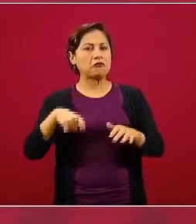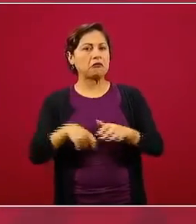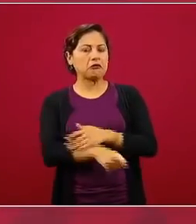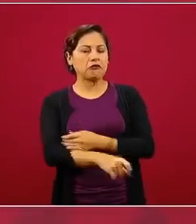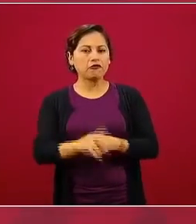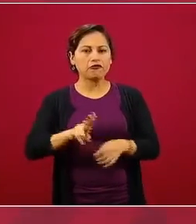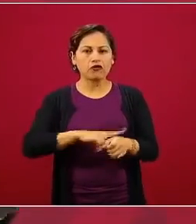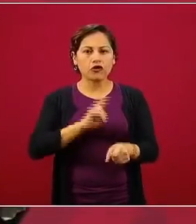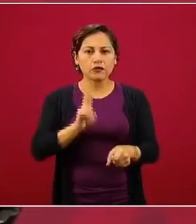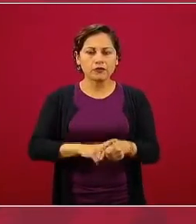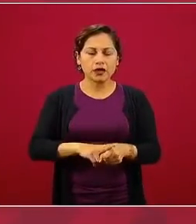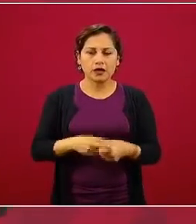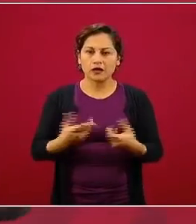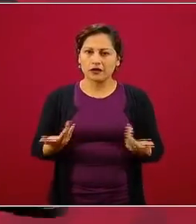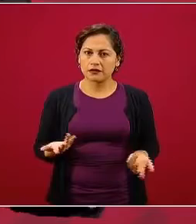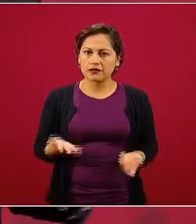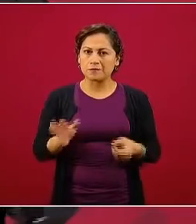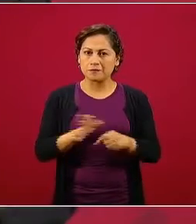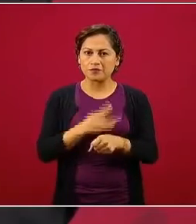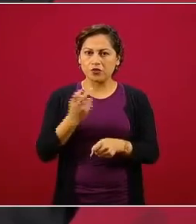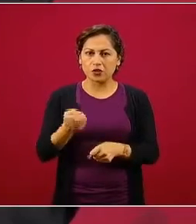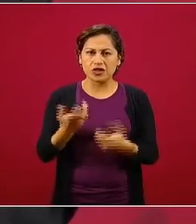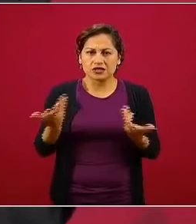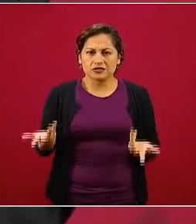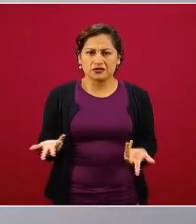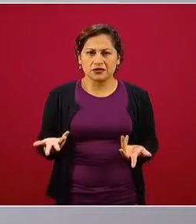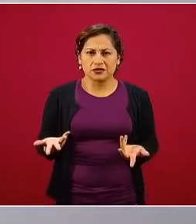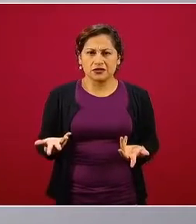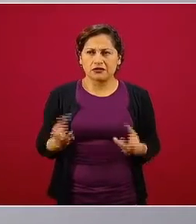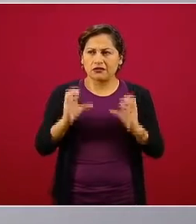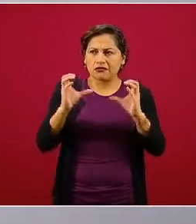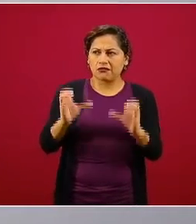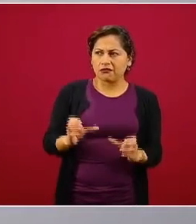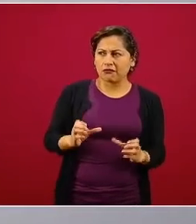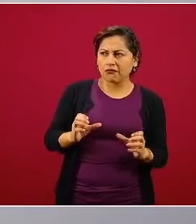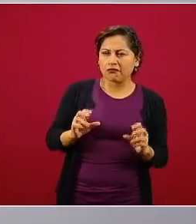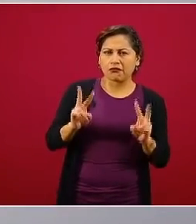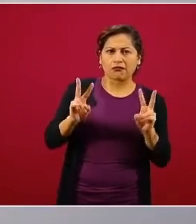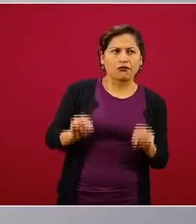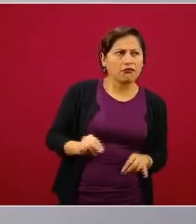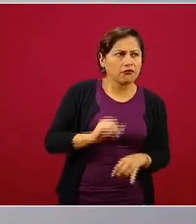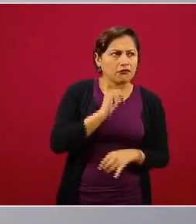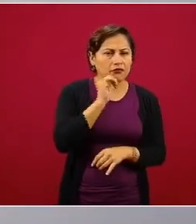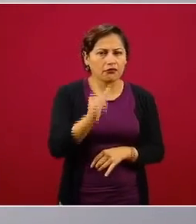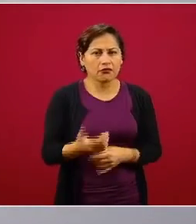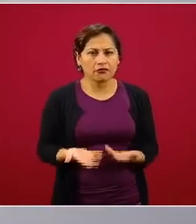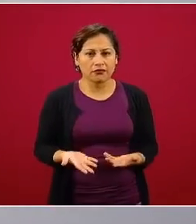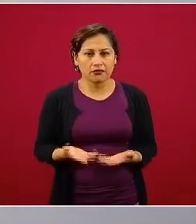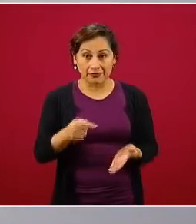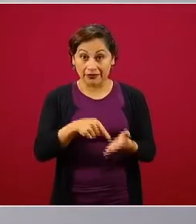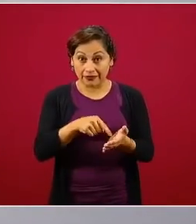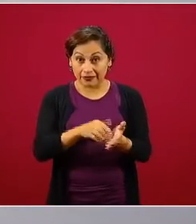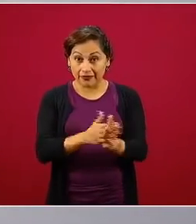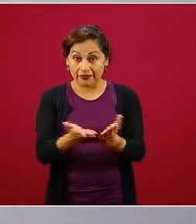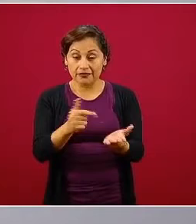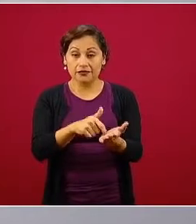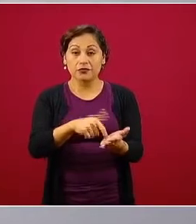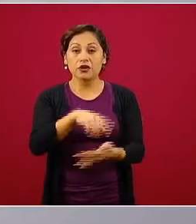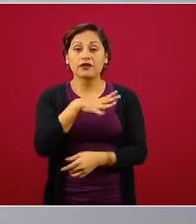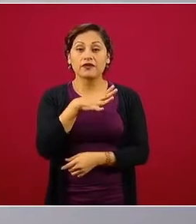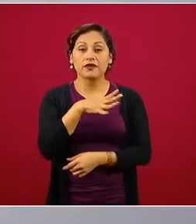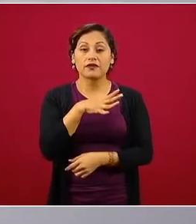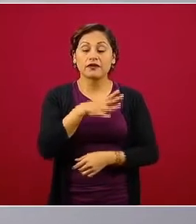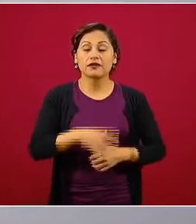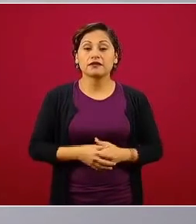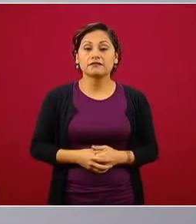no se cuidaba nada, ni las formas. Entonces ahí en el libro aparece de